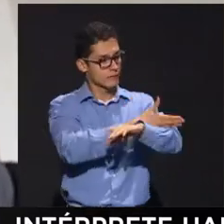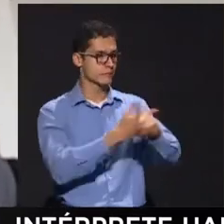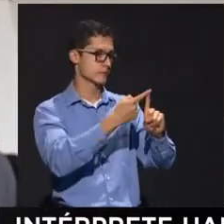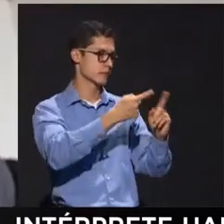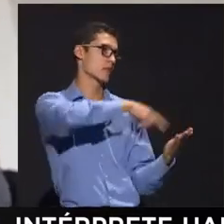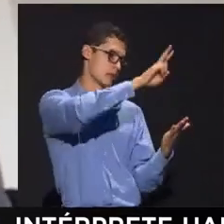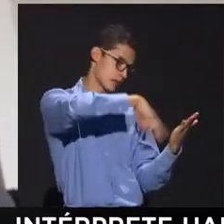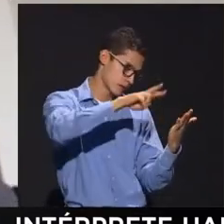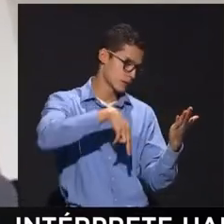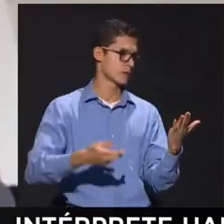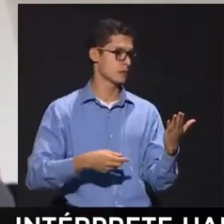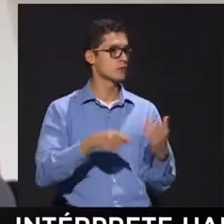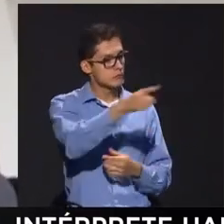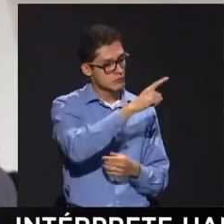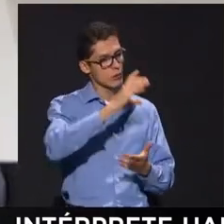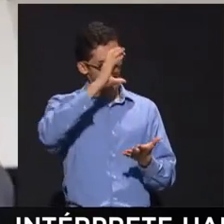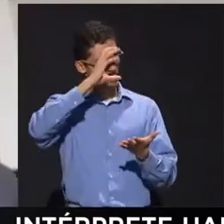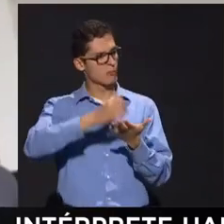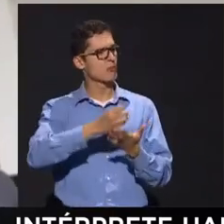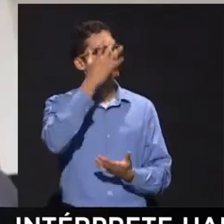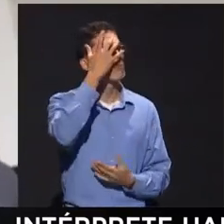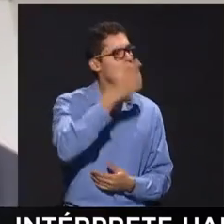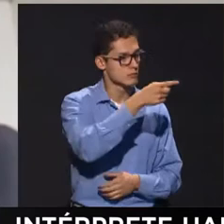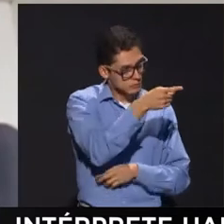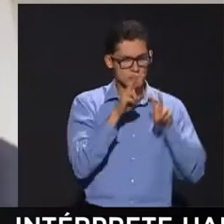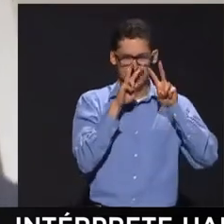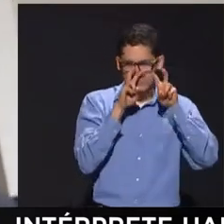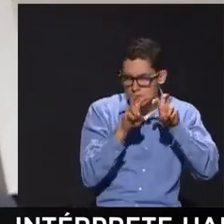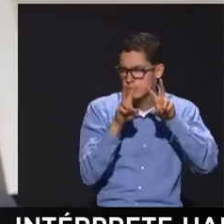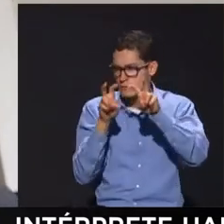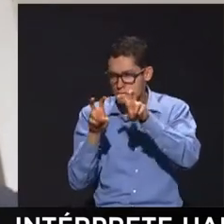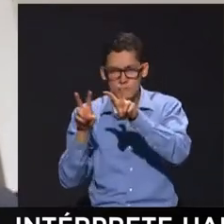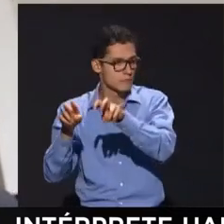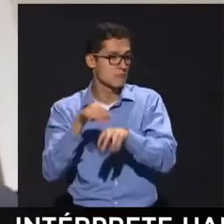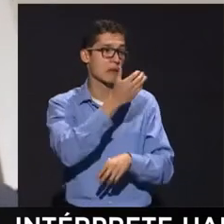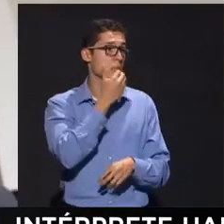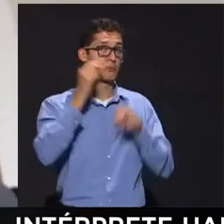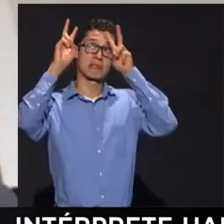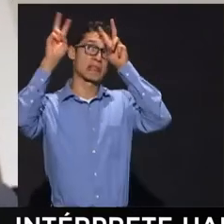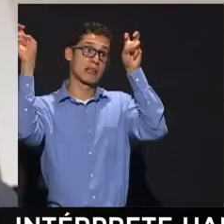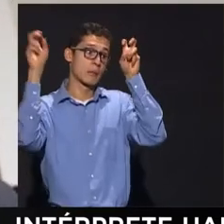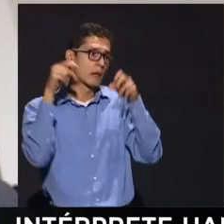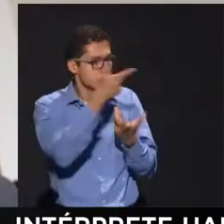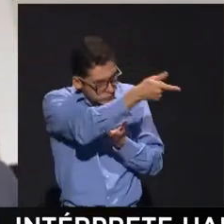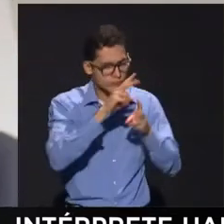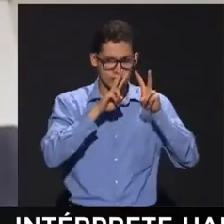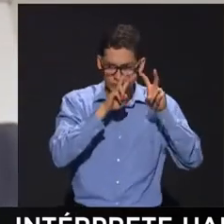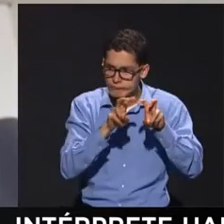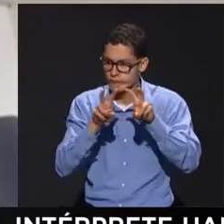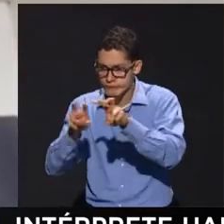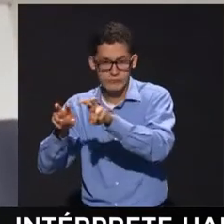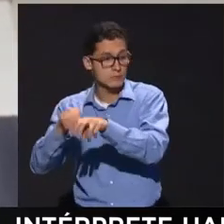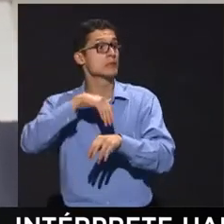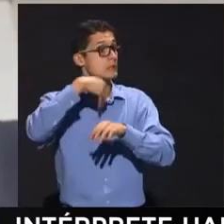y a formarse criterios sobre los tópicos que se escogen para los debates.